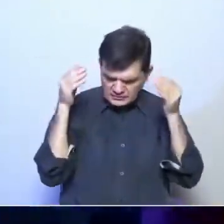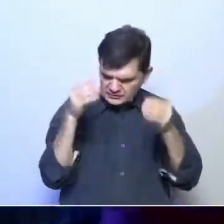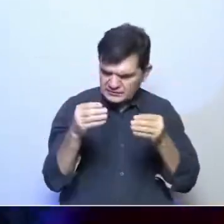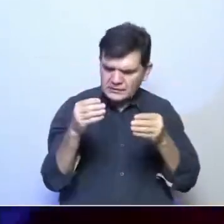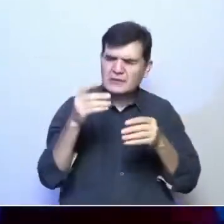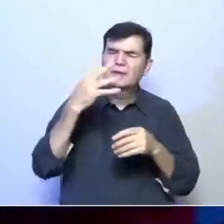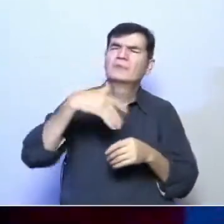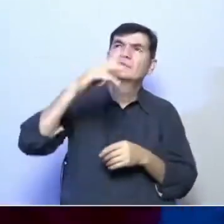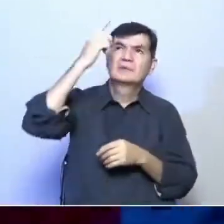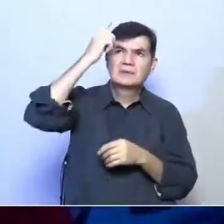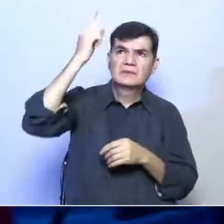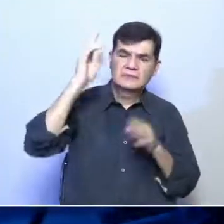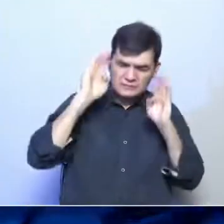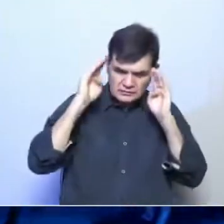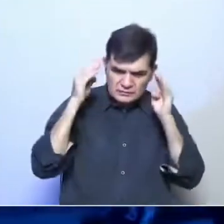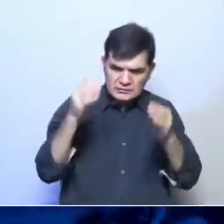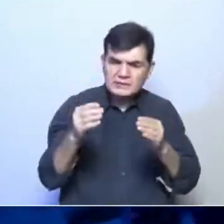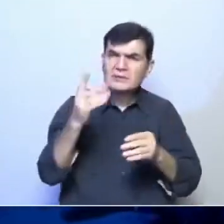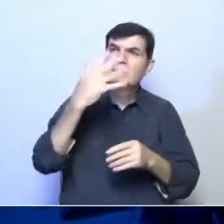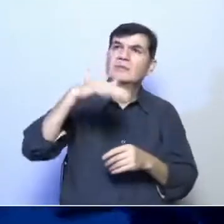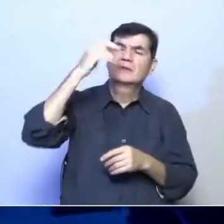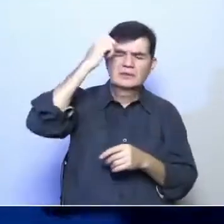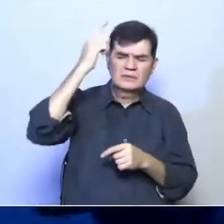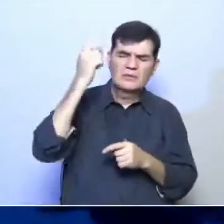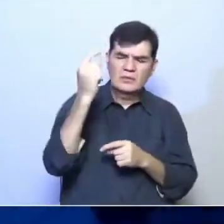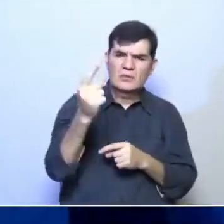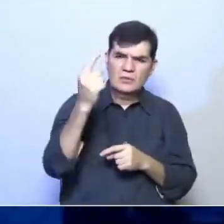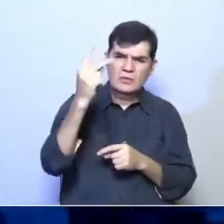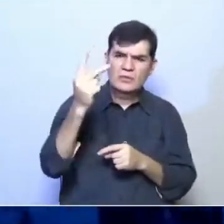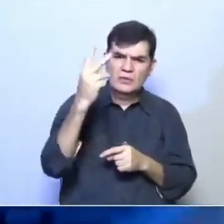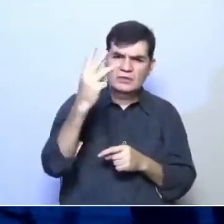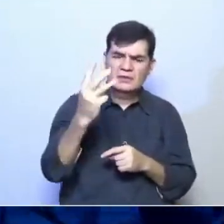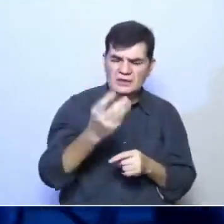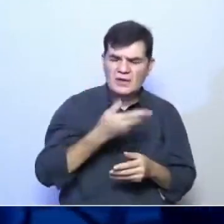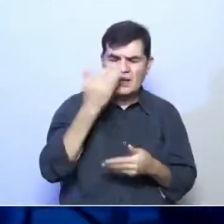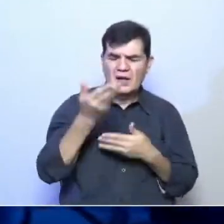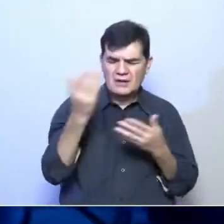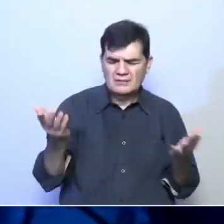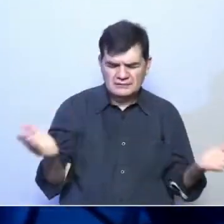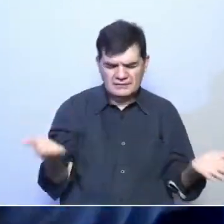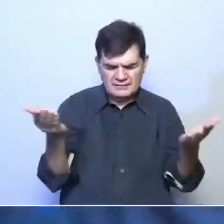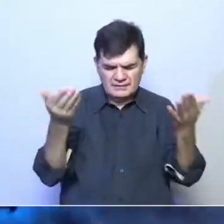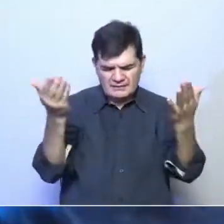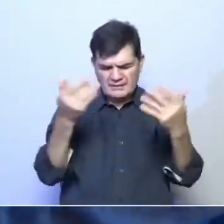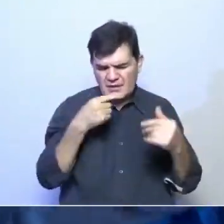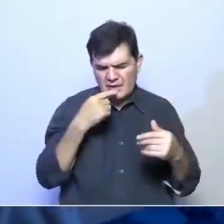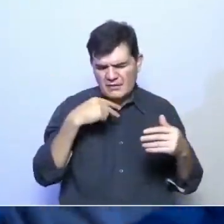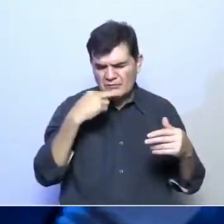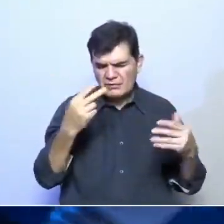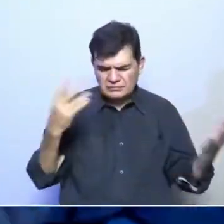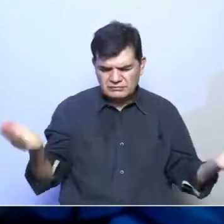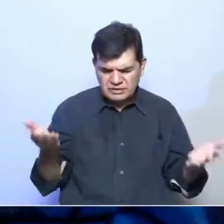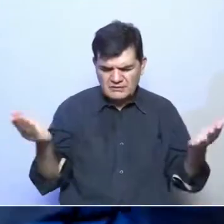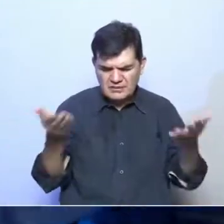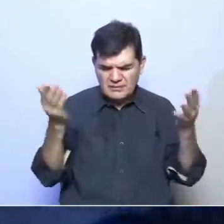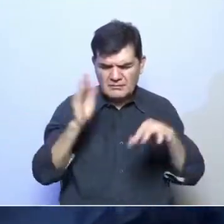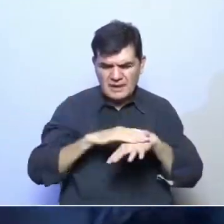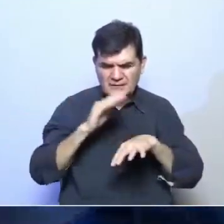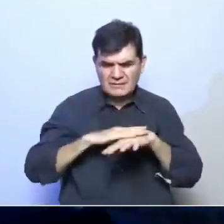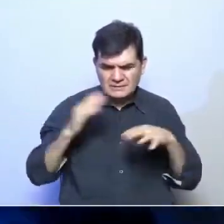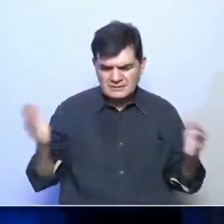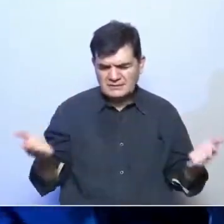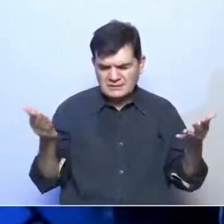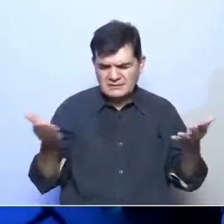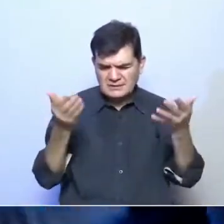Señor. Eso es más. Uno, dos, tres, levanta tu voz allá afuera, levanten su voz. Más, más, más, más.